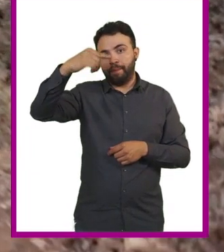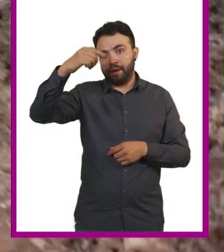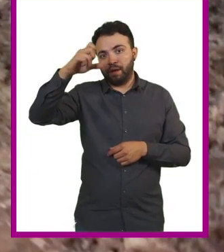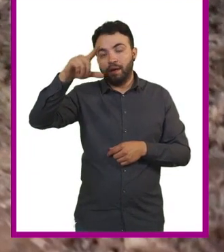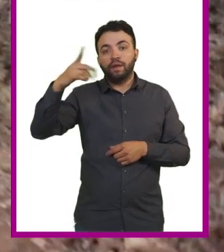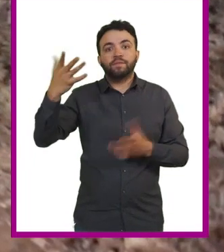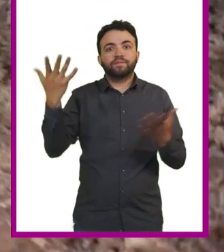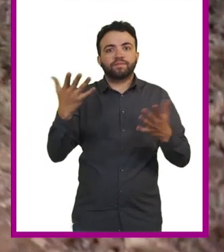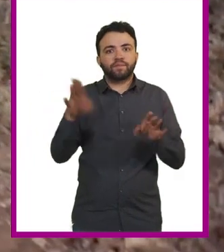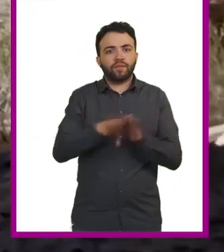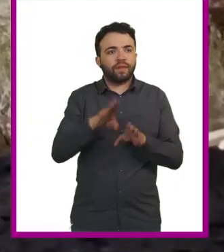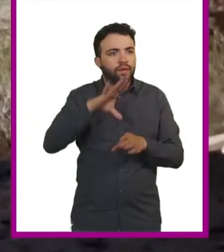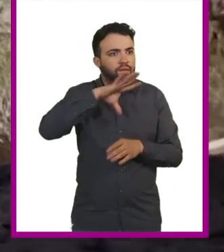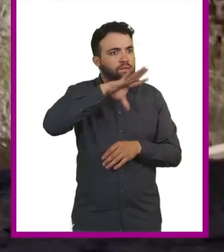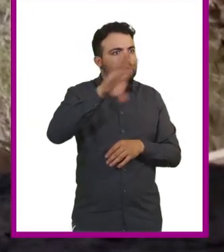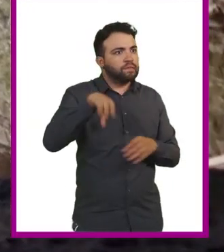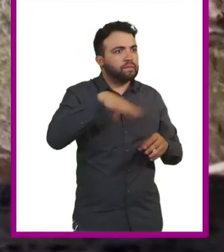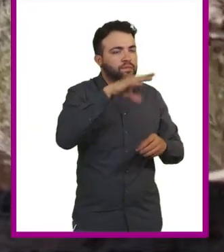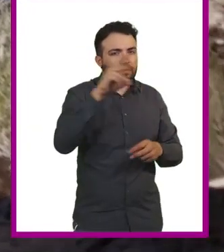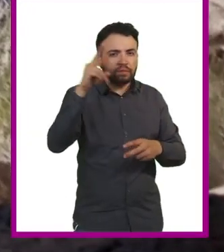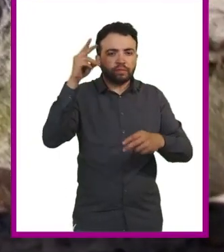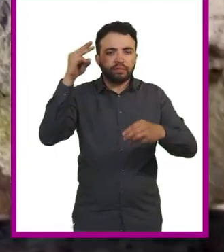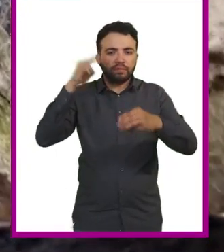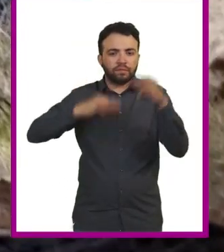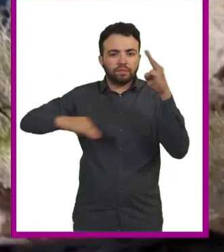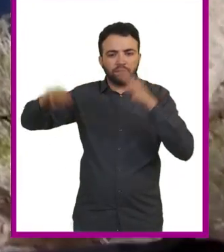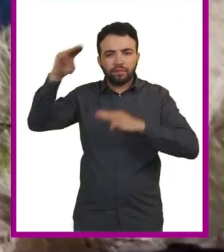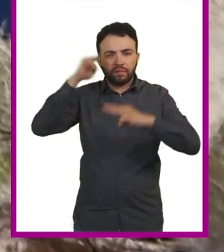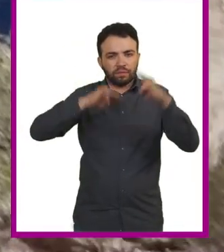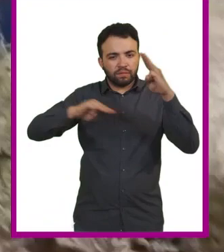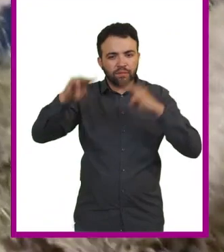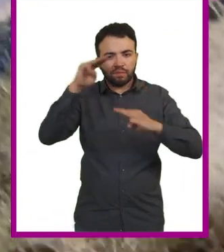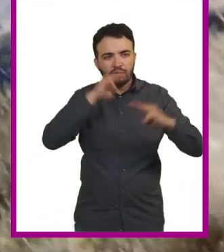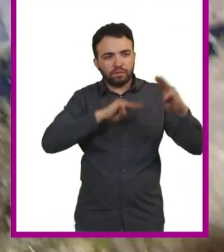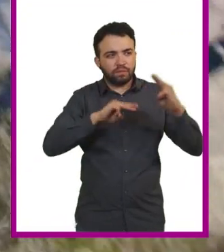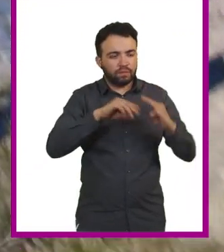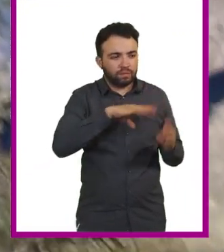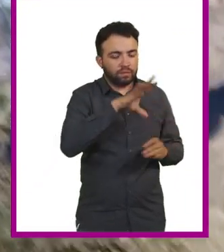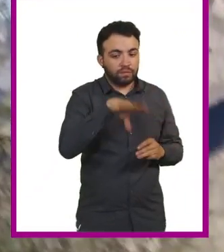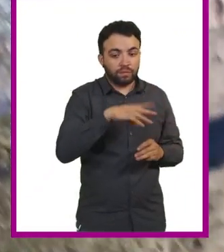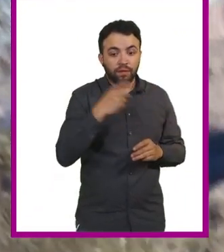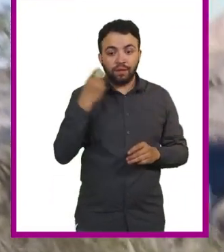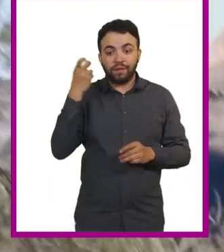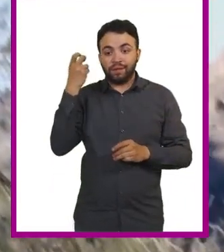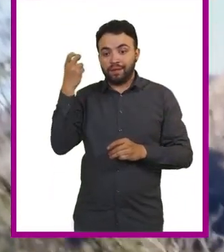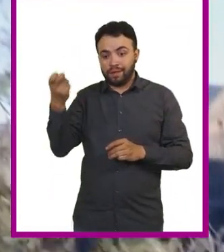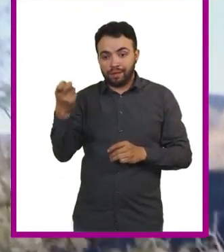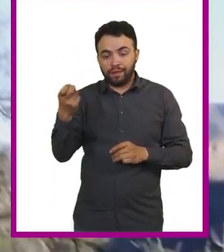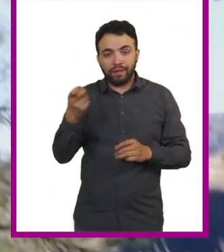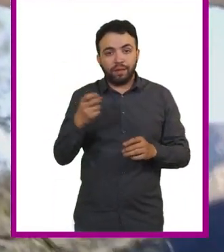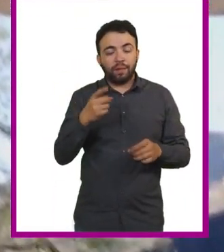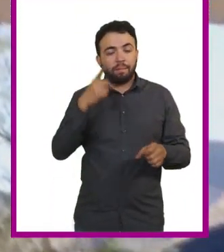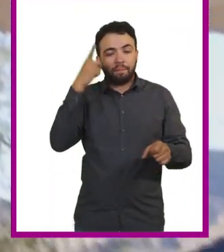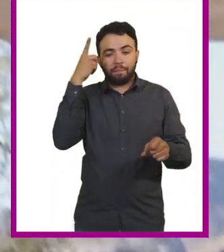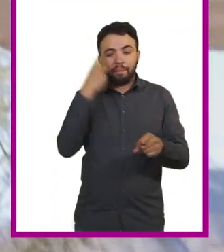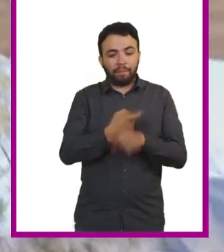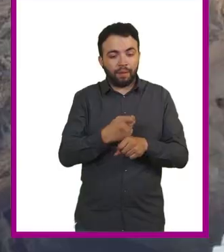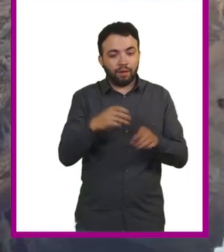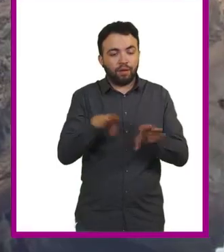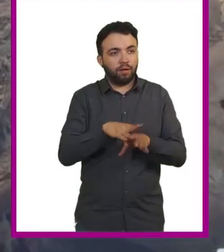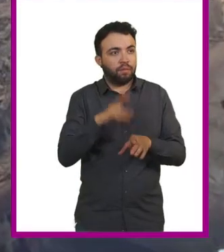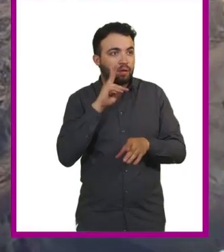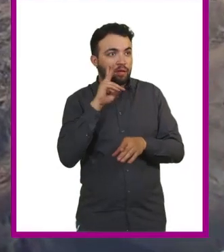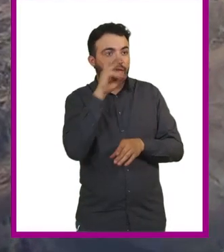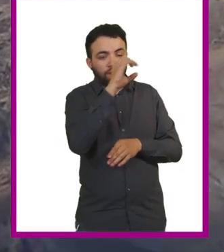las sierras que están al norte, la Sierra de San Francisco, la Sierra de Guadalupe, y él fue el que hizo las primeras fotografías de estas